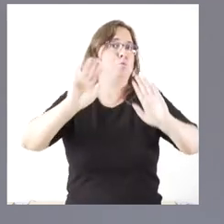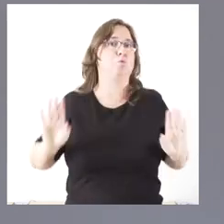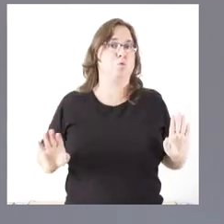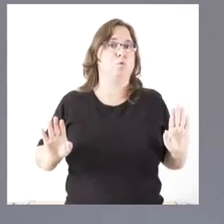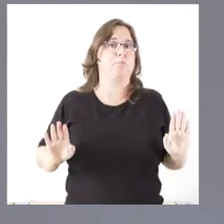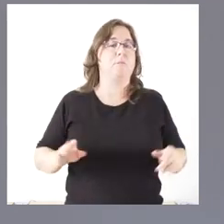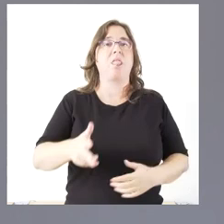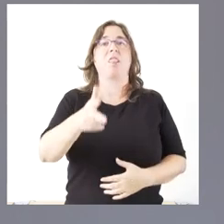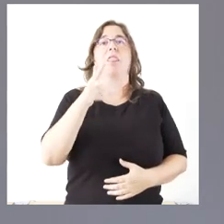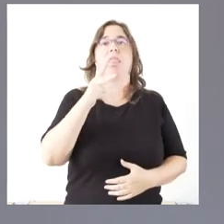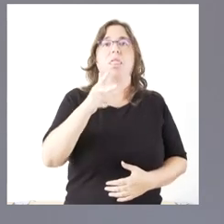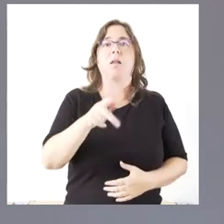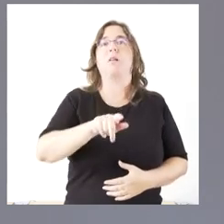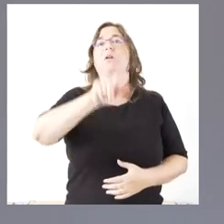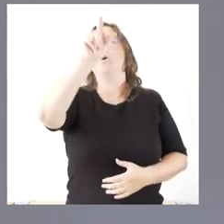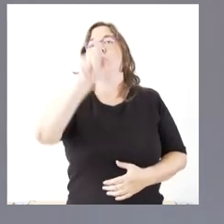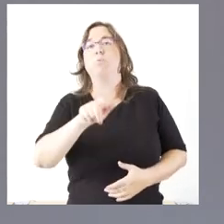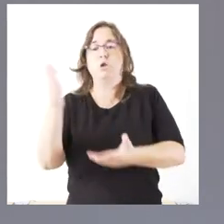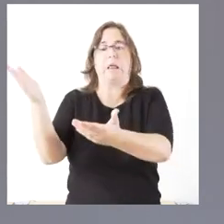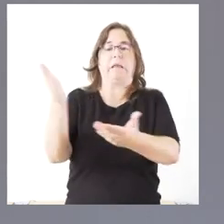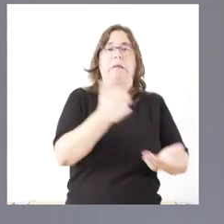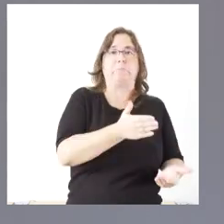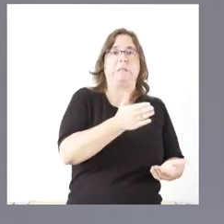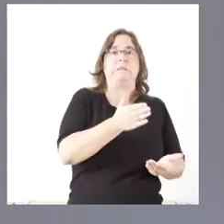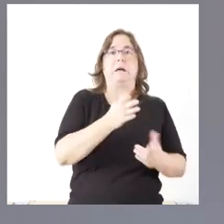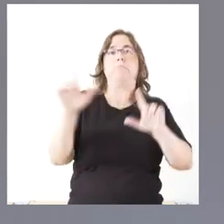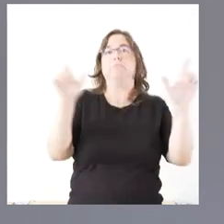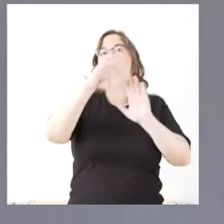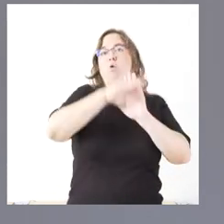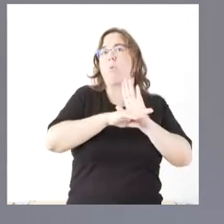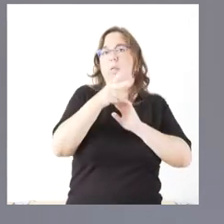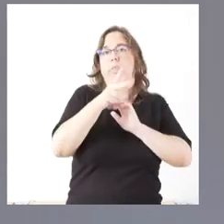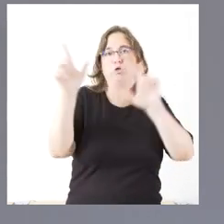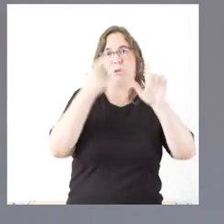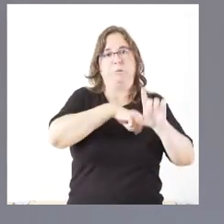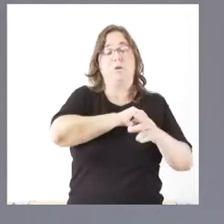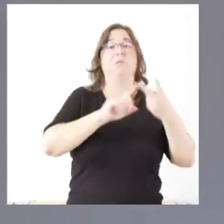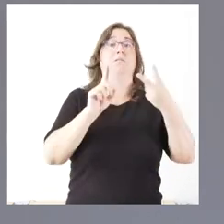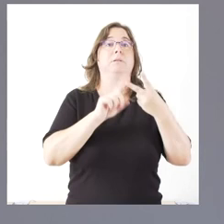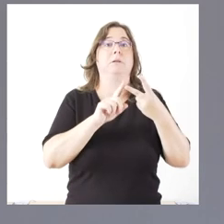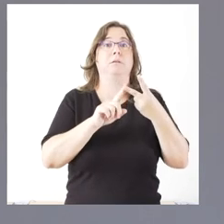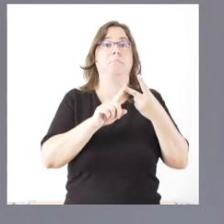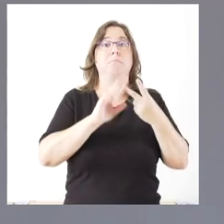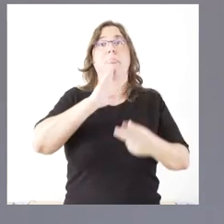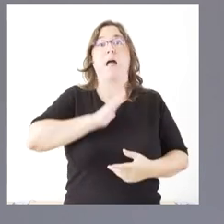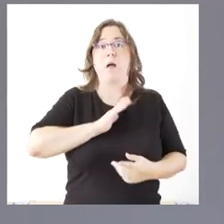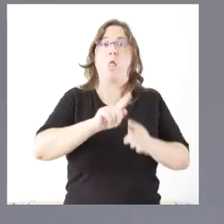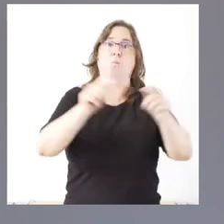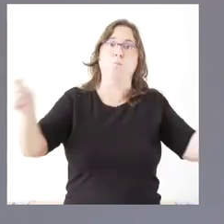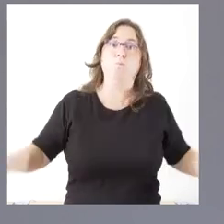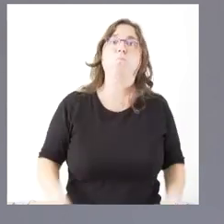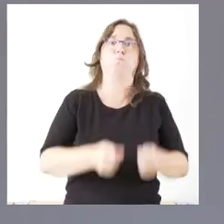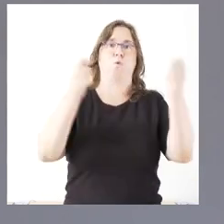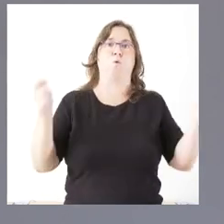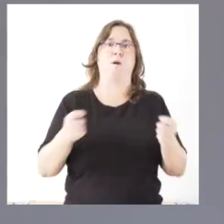derecho también a elegir las personas que invitan a sus tertulias, a sus programas de televisión. En segundo lugar, que nos parece muy oportuno promover